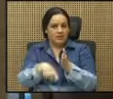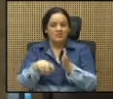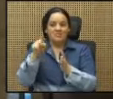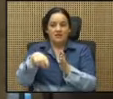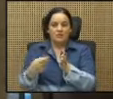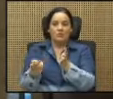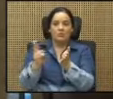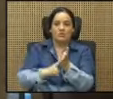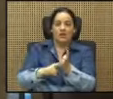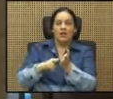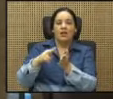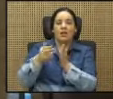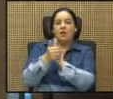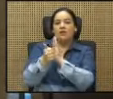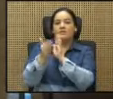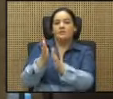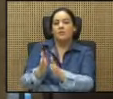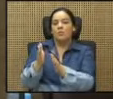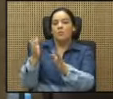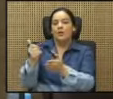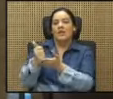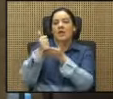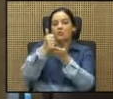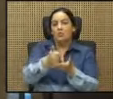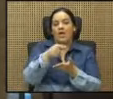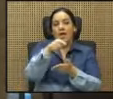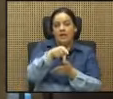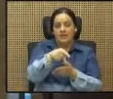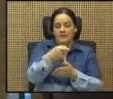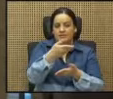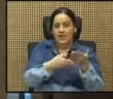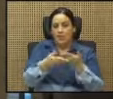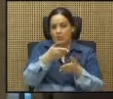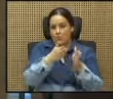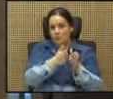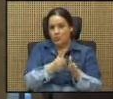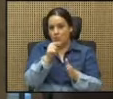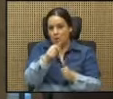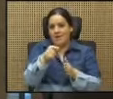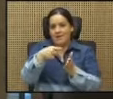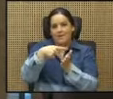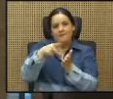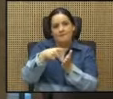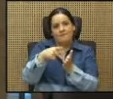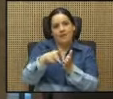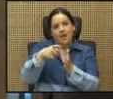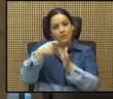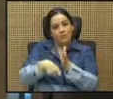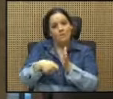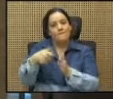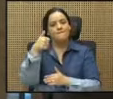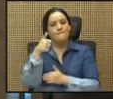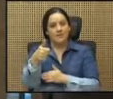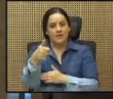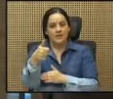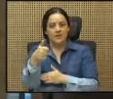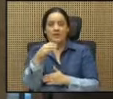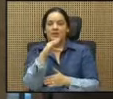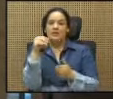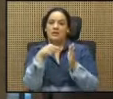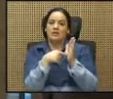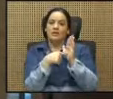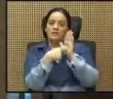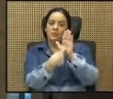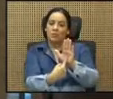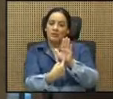que le ayude a ser un contribuyente que cumpla bien. Eso es muestra de que el